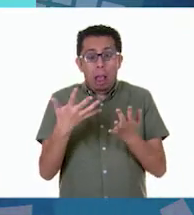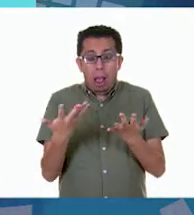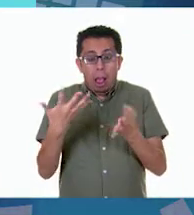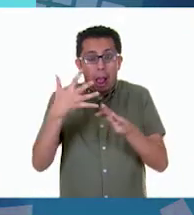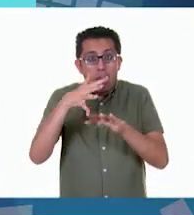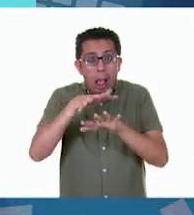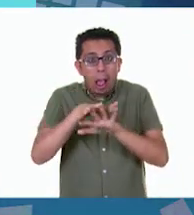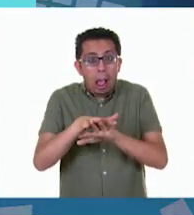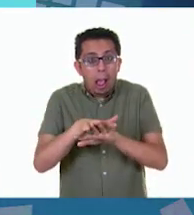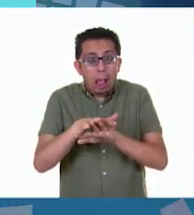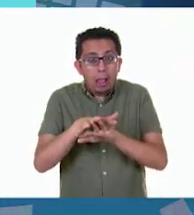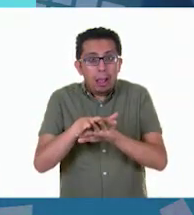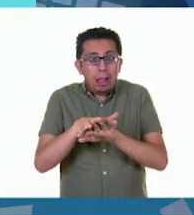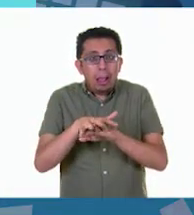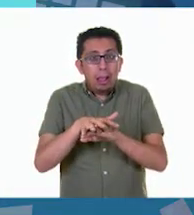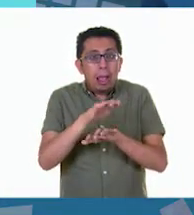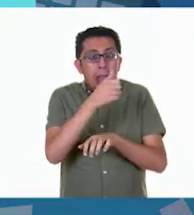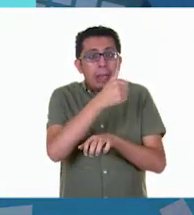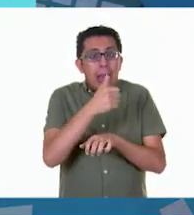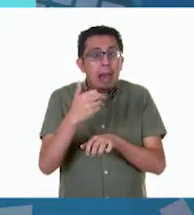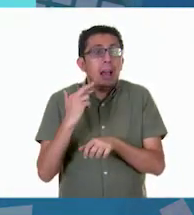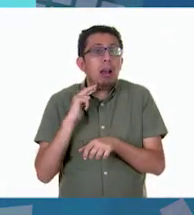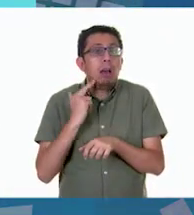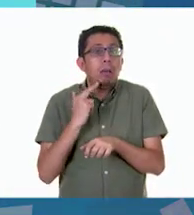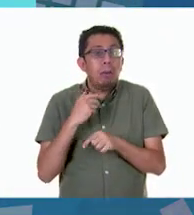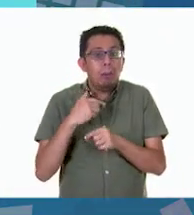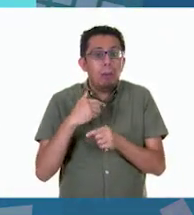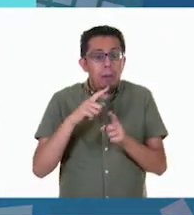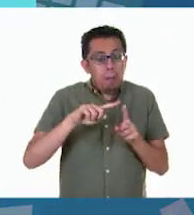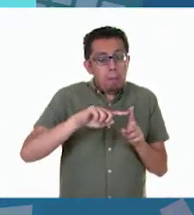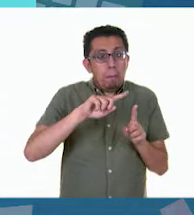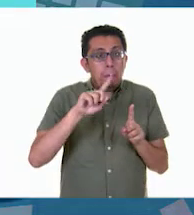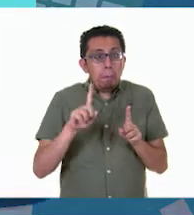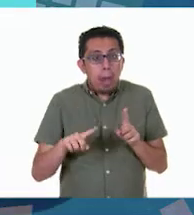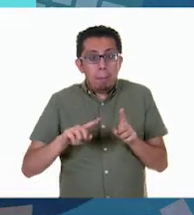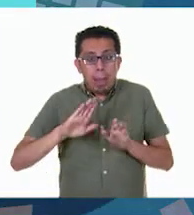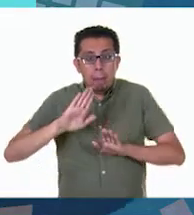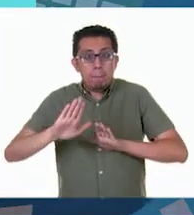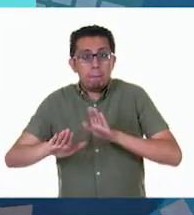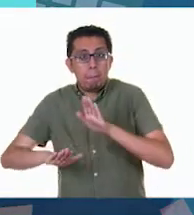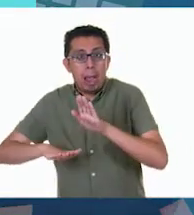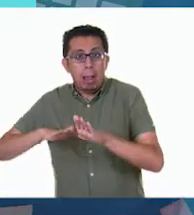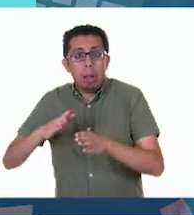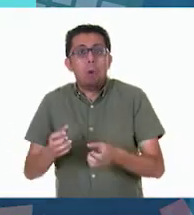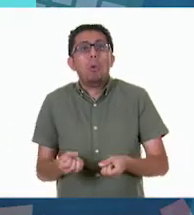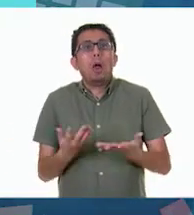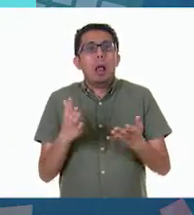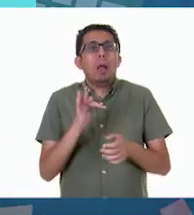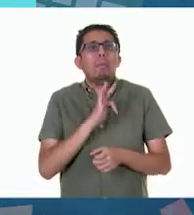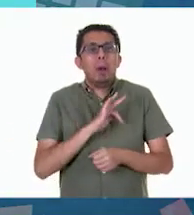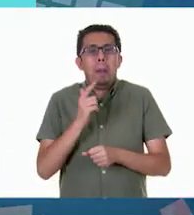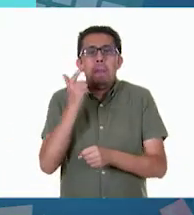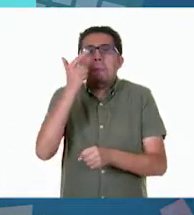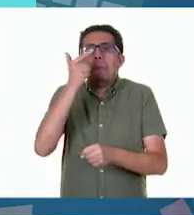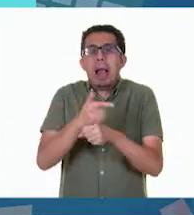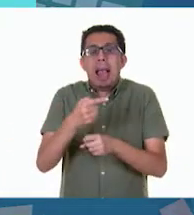dos pasos que dio cada robot, podremos saber con certeza quién avanzó más.